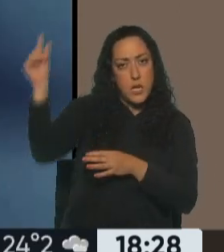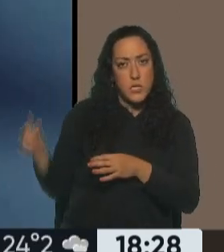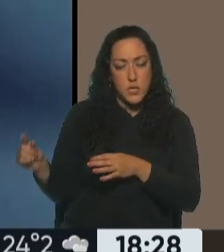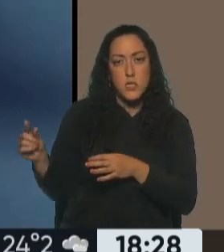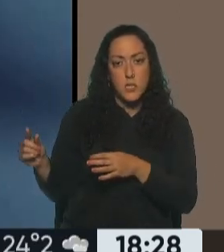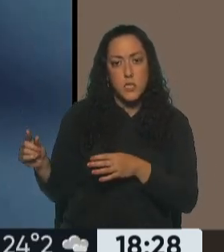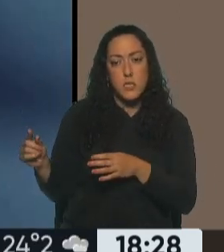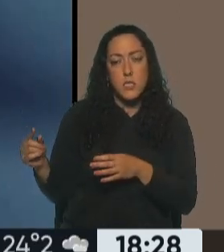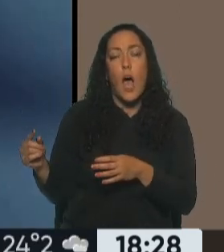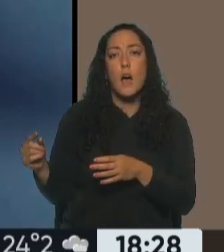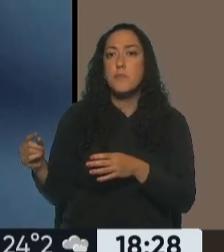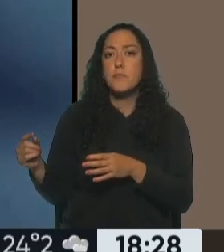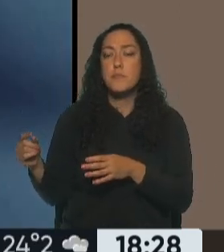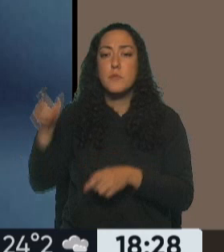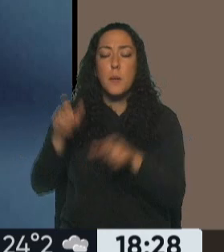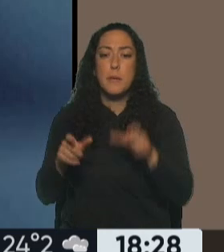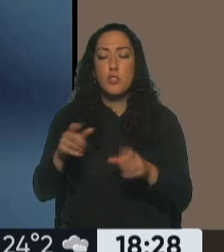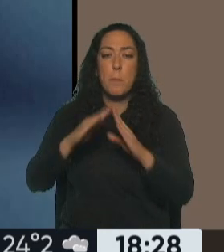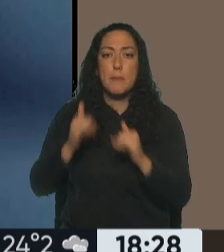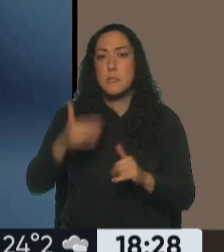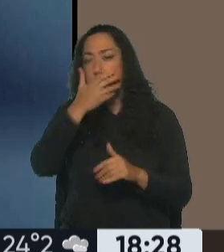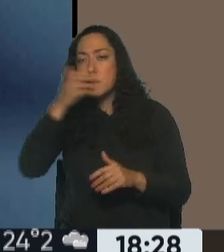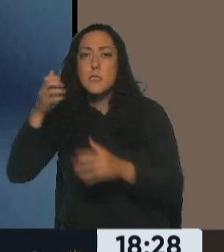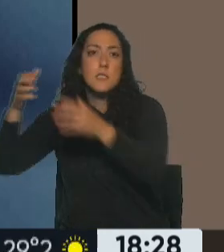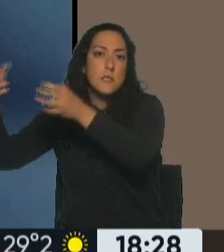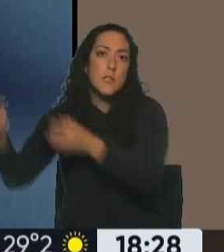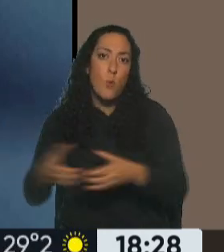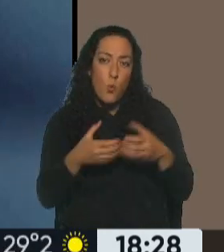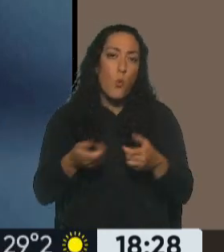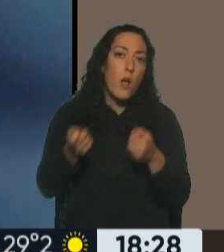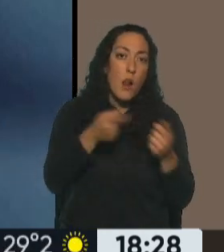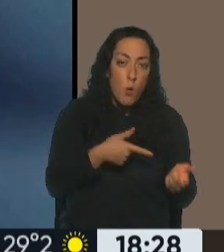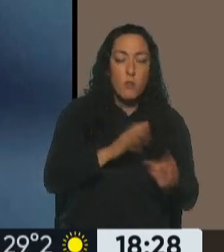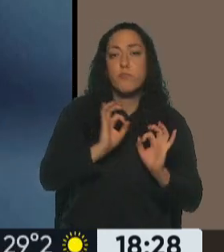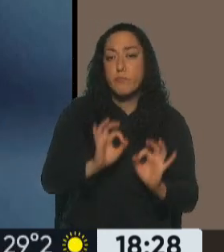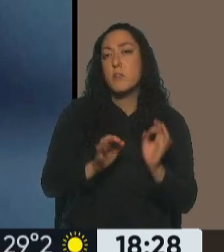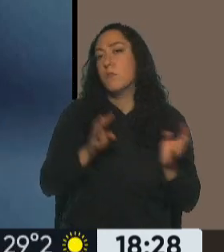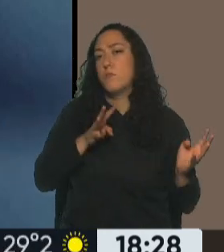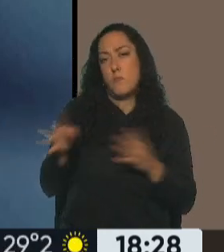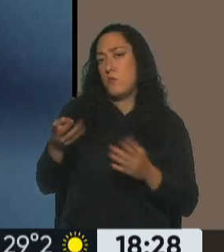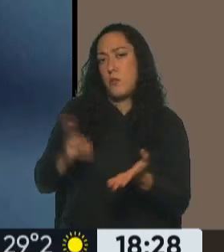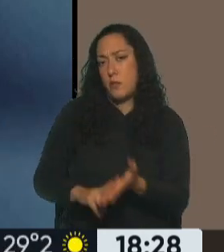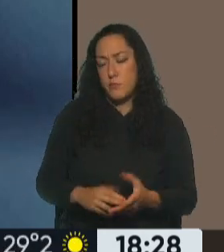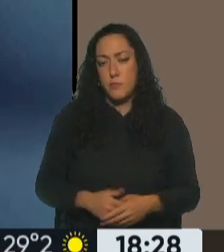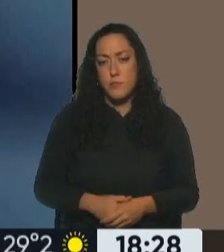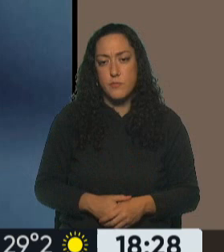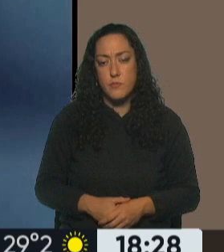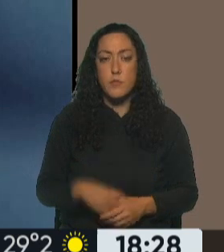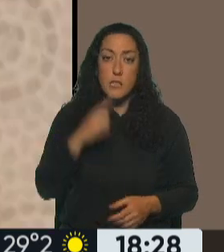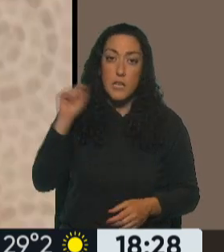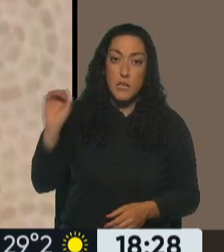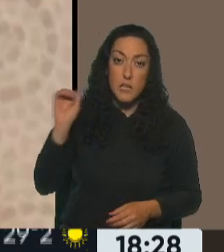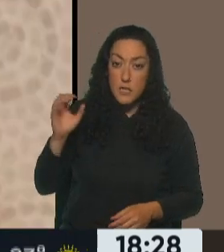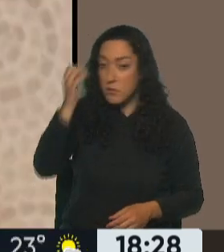una vez haya terminado La tregua actual ante las críticas que despertó la mención a jamás como un